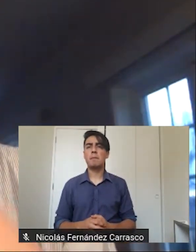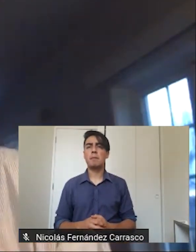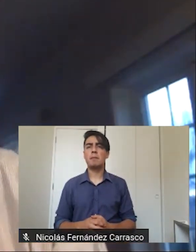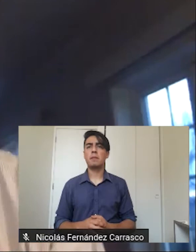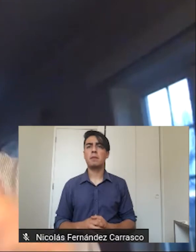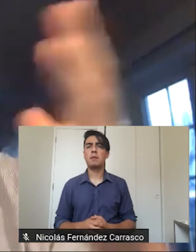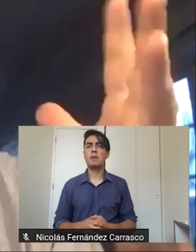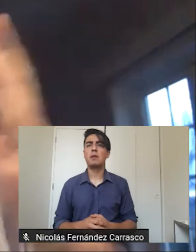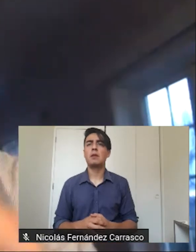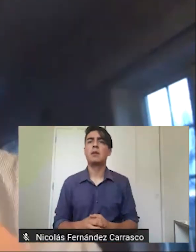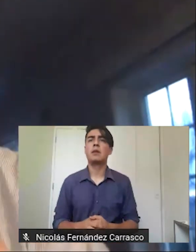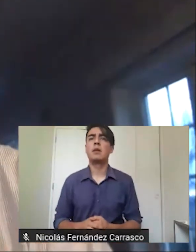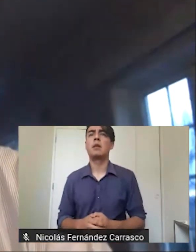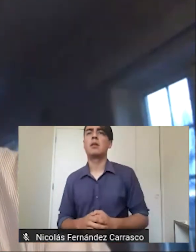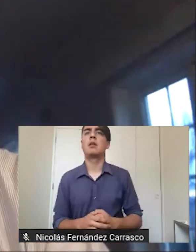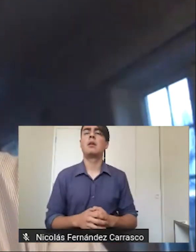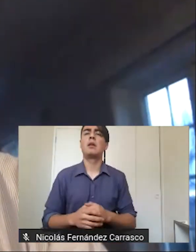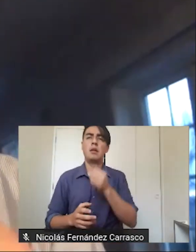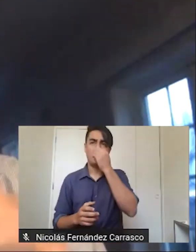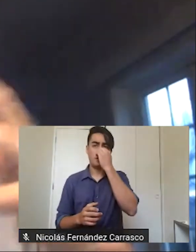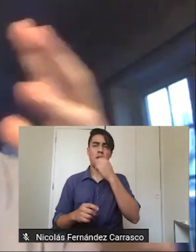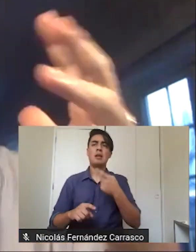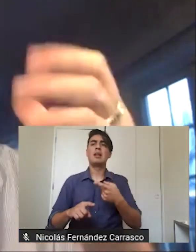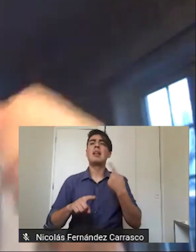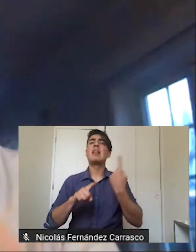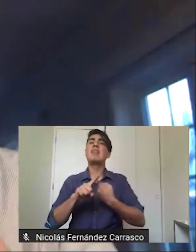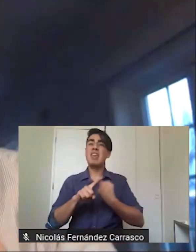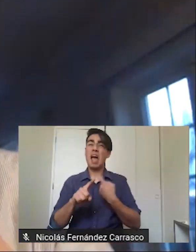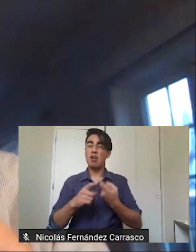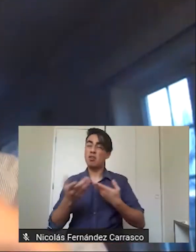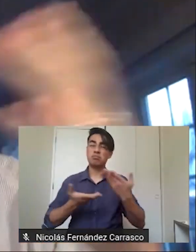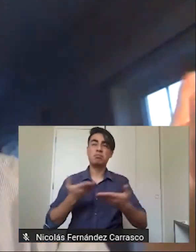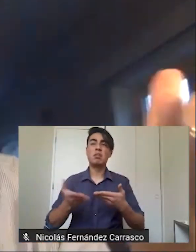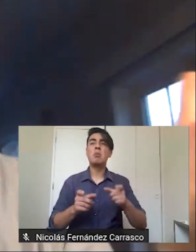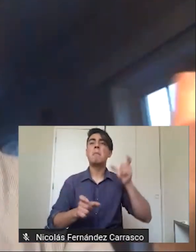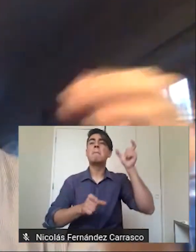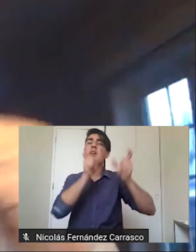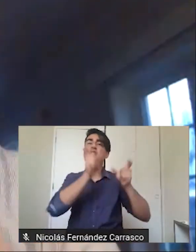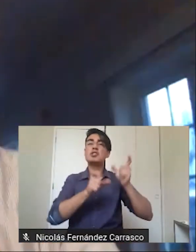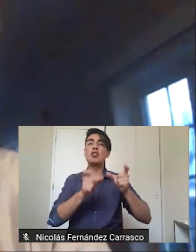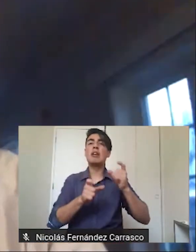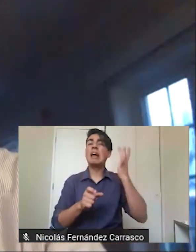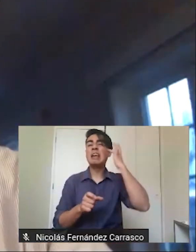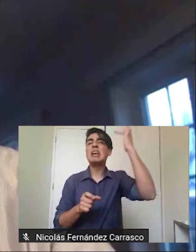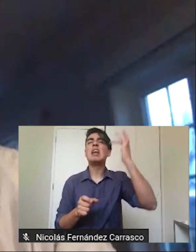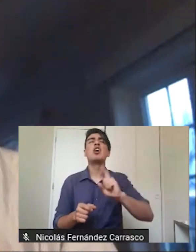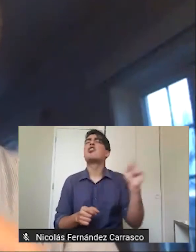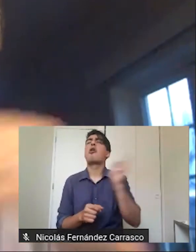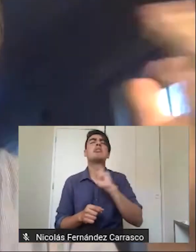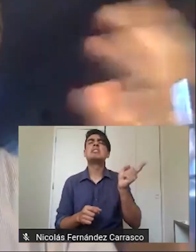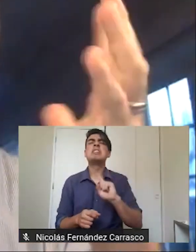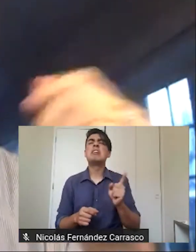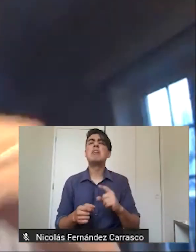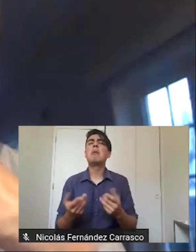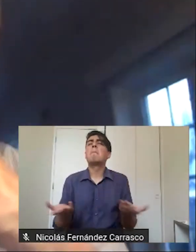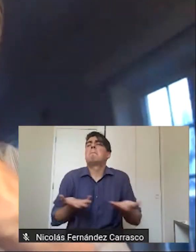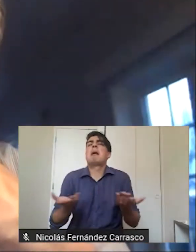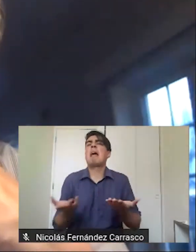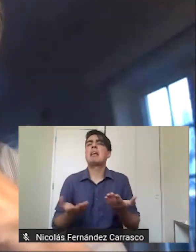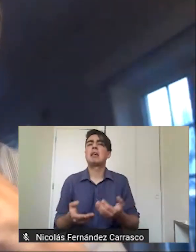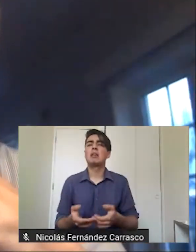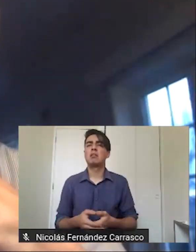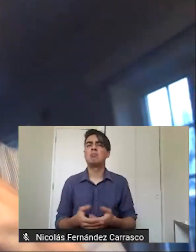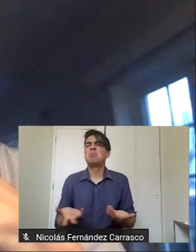El diálogo, dice la gente, no nos sirve mucho porque si no vamos a lograr un acuerdo, ¿para qué